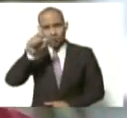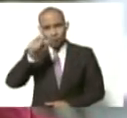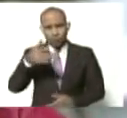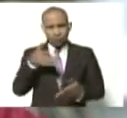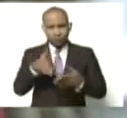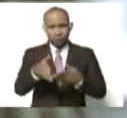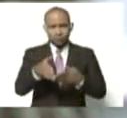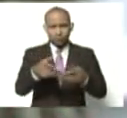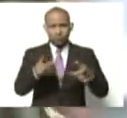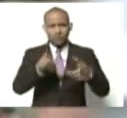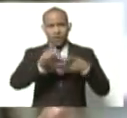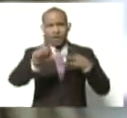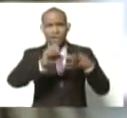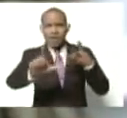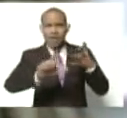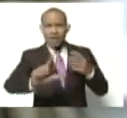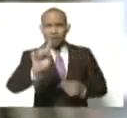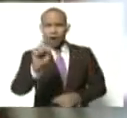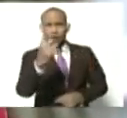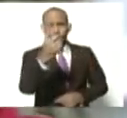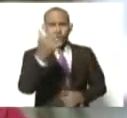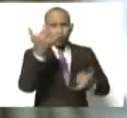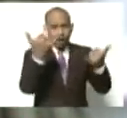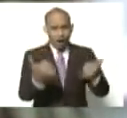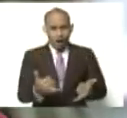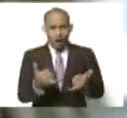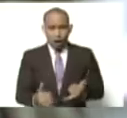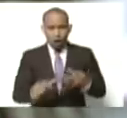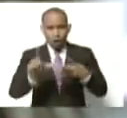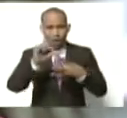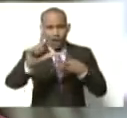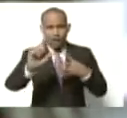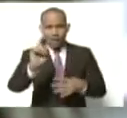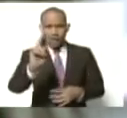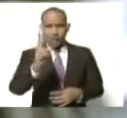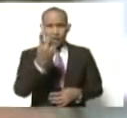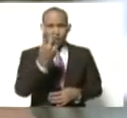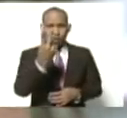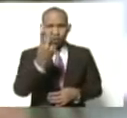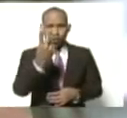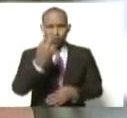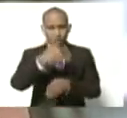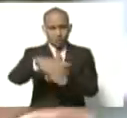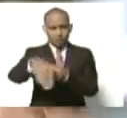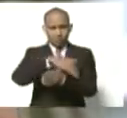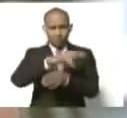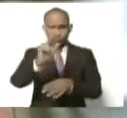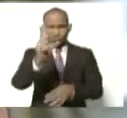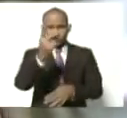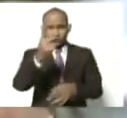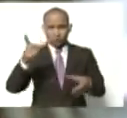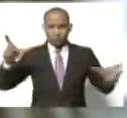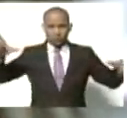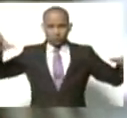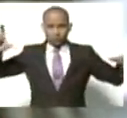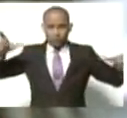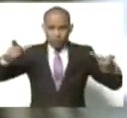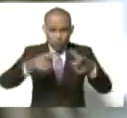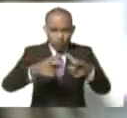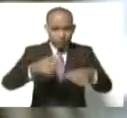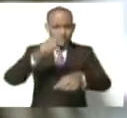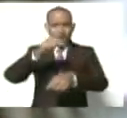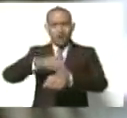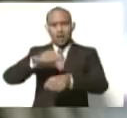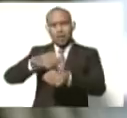1, pero ahora con la inauguración de la línea 2, el andén 2, eso va a reducir el tiempo